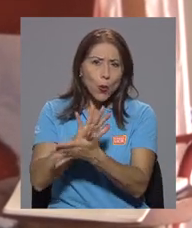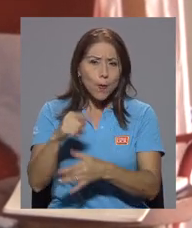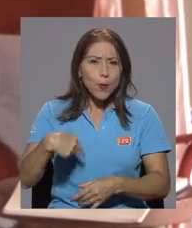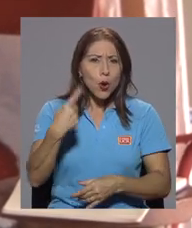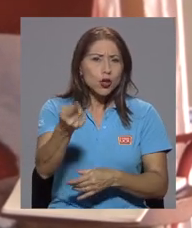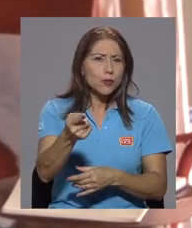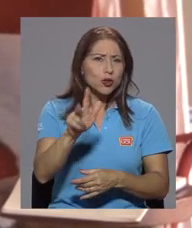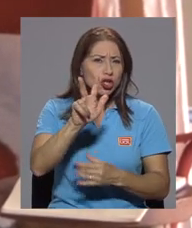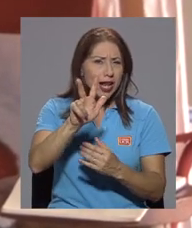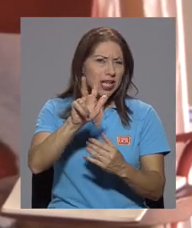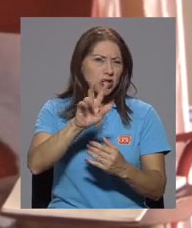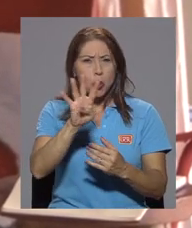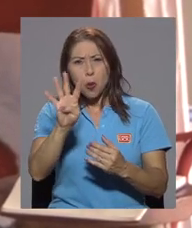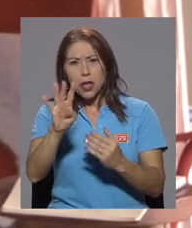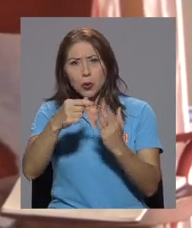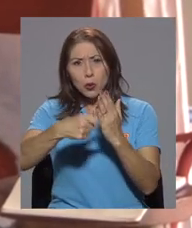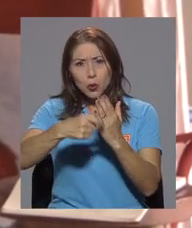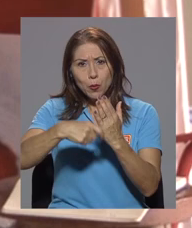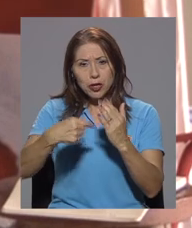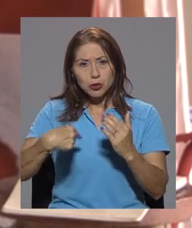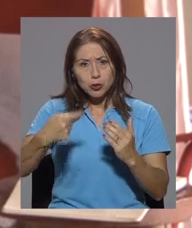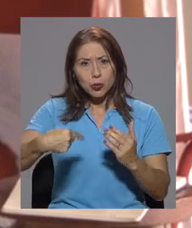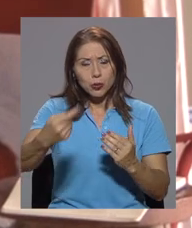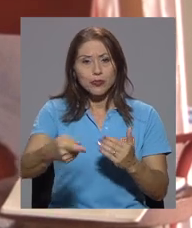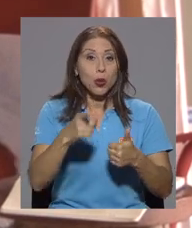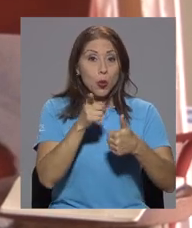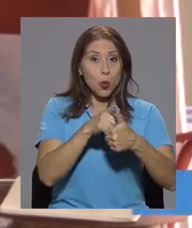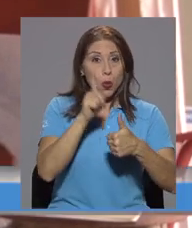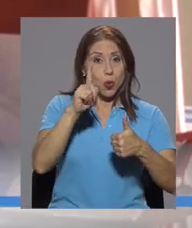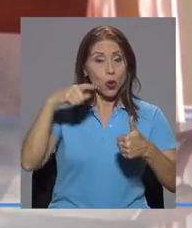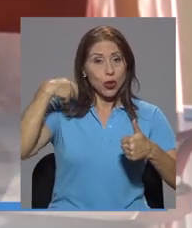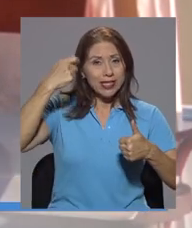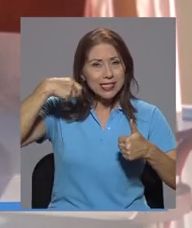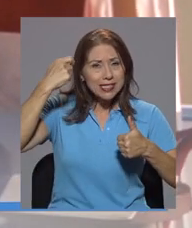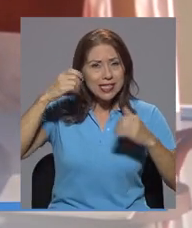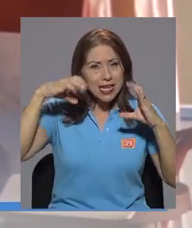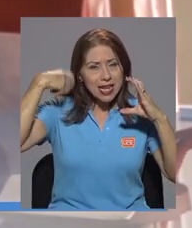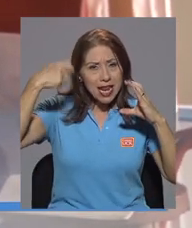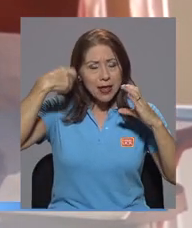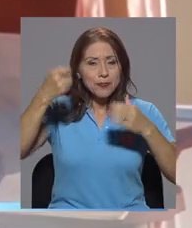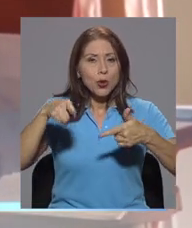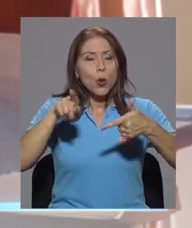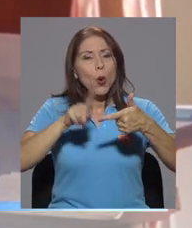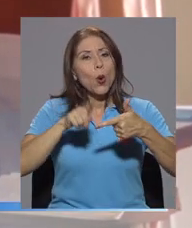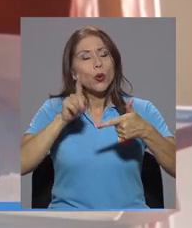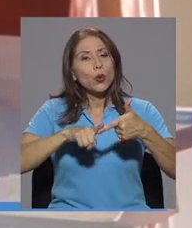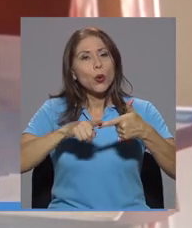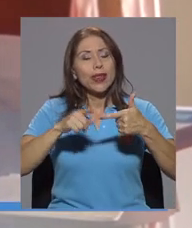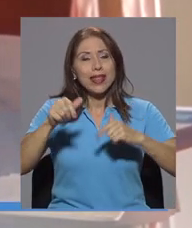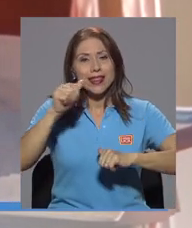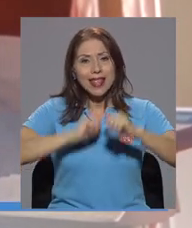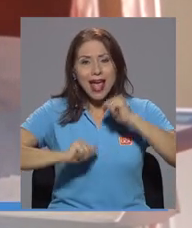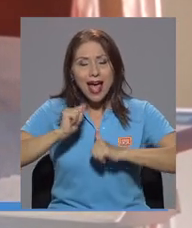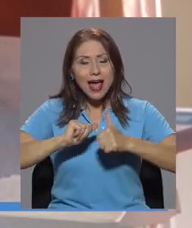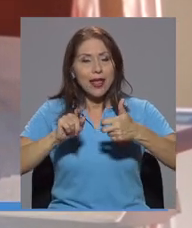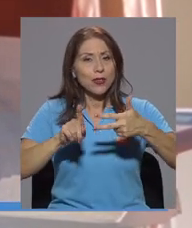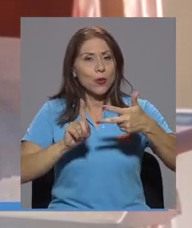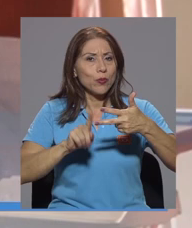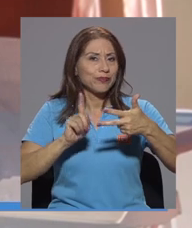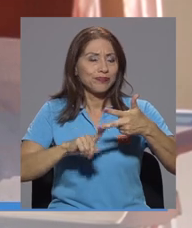números. Entonces viene uno de cine, viene otro de teatro, vienen